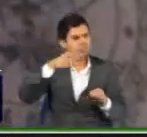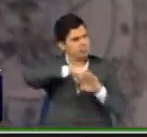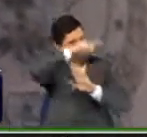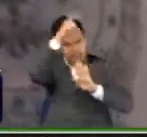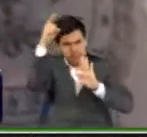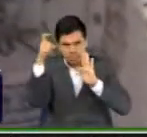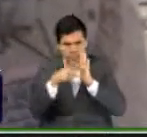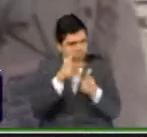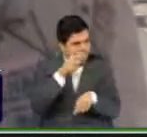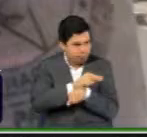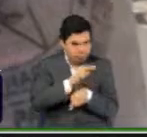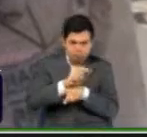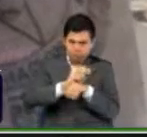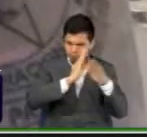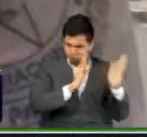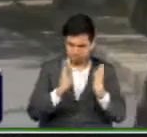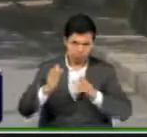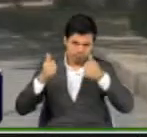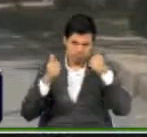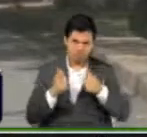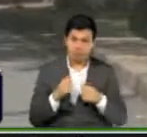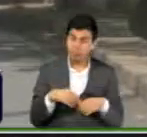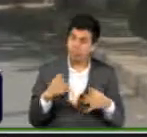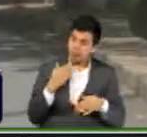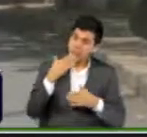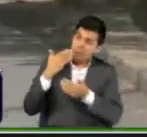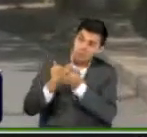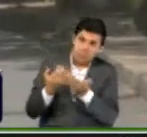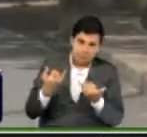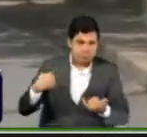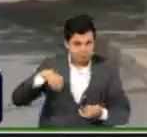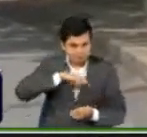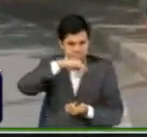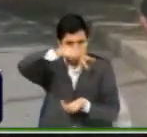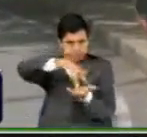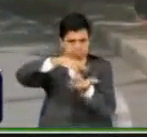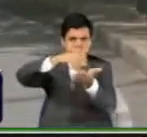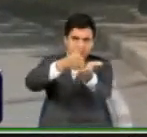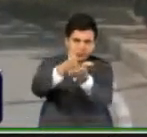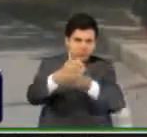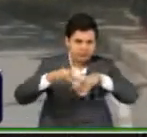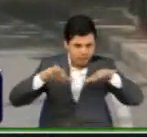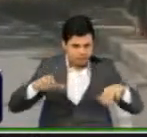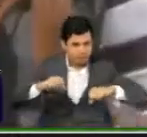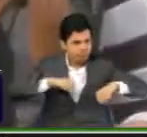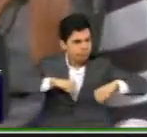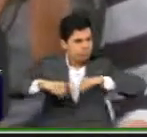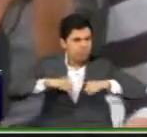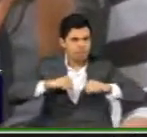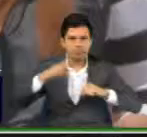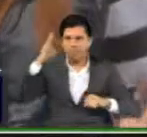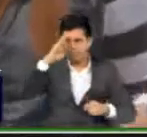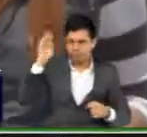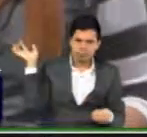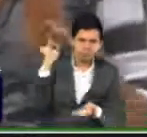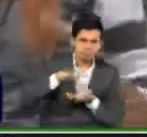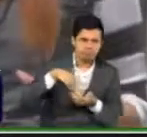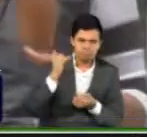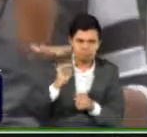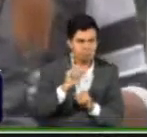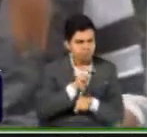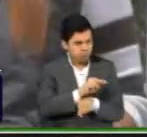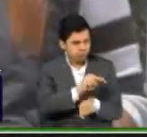fin de garantizar la seguridad y movilidad. Mayor, muchísimas gracias. Nosotros continuaremos aquí en lo que es este dispositivo. Ya la Fuerza Pública